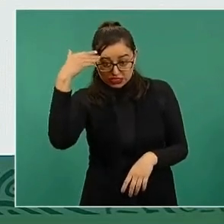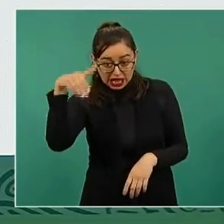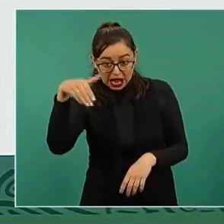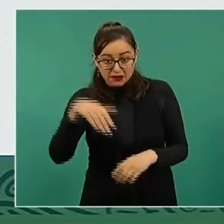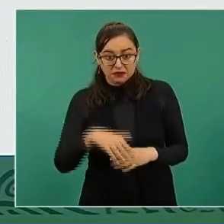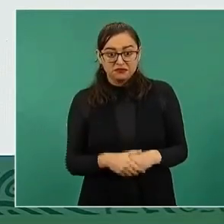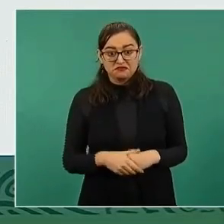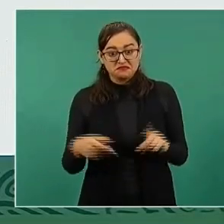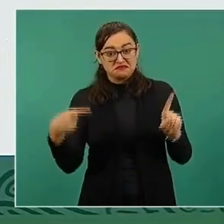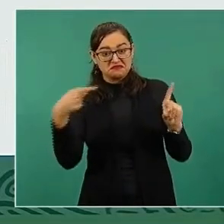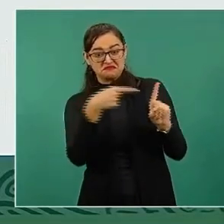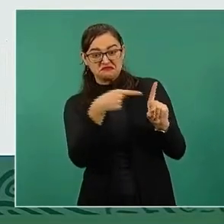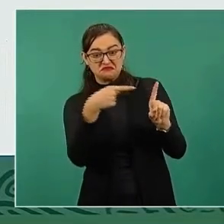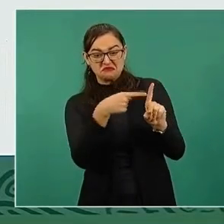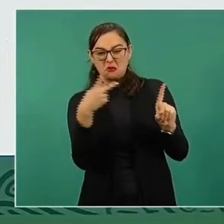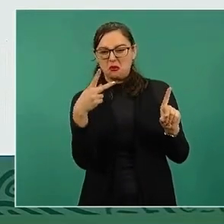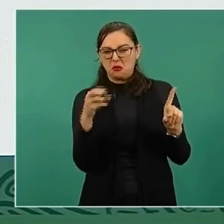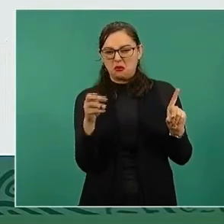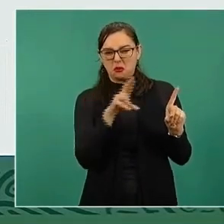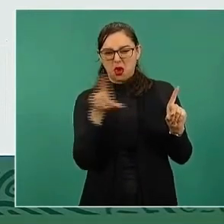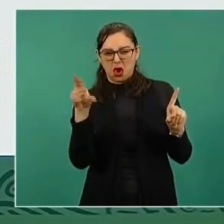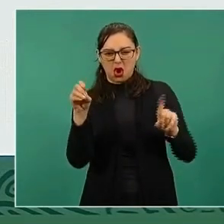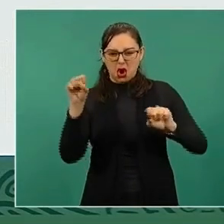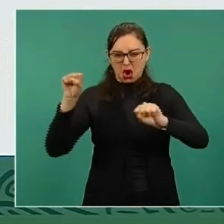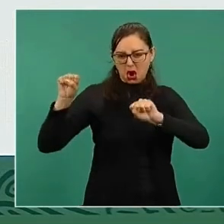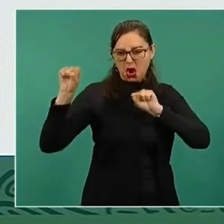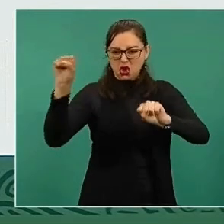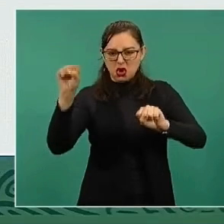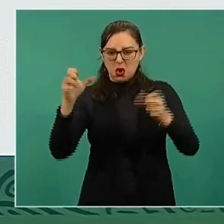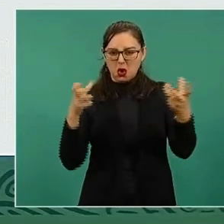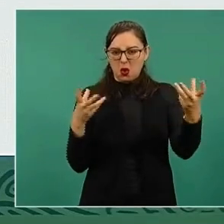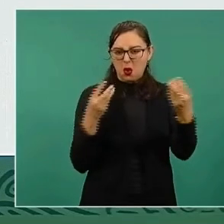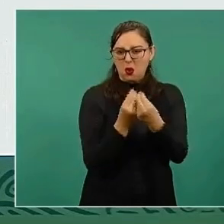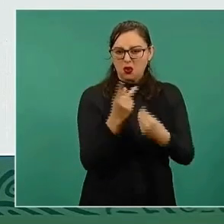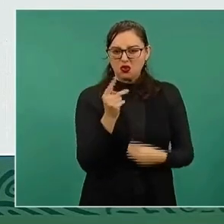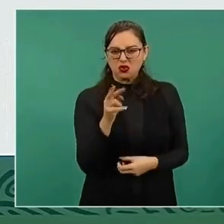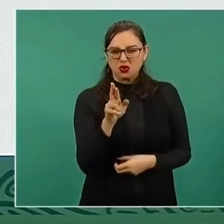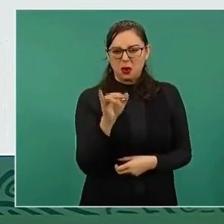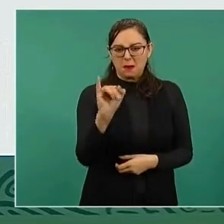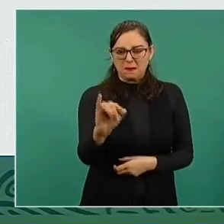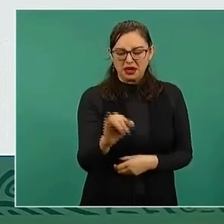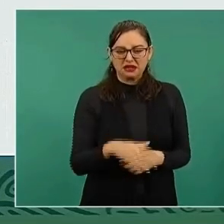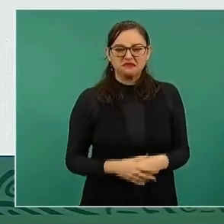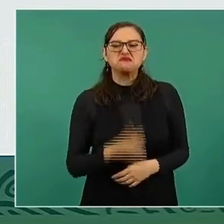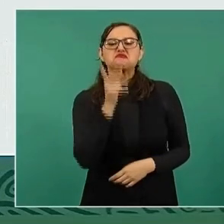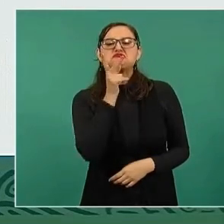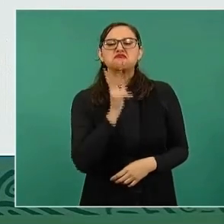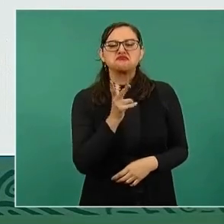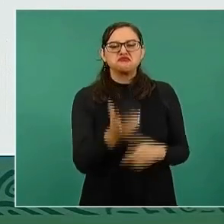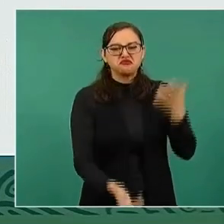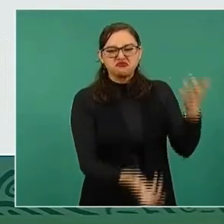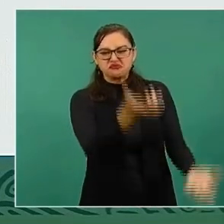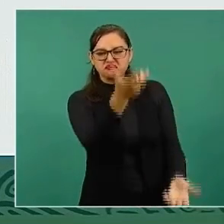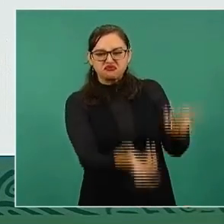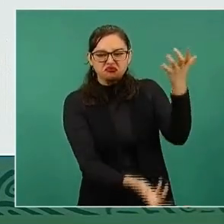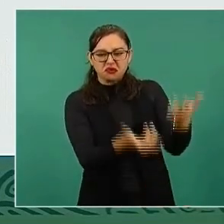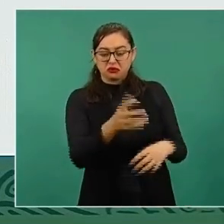cuando este porro priista se dedicaba a quemar pozos, nunca quemé un pozo,